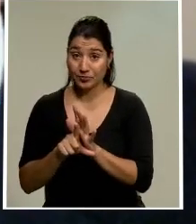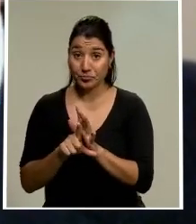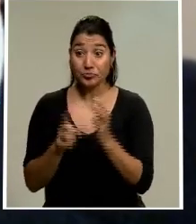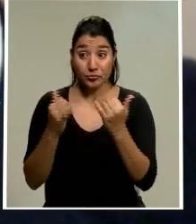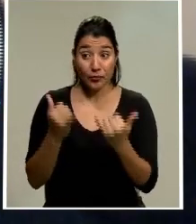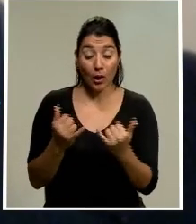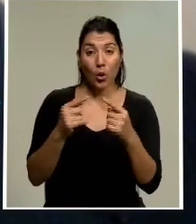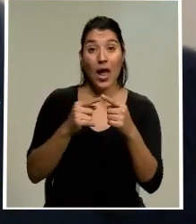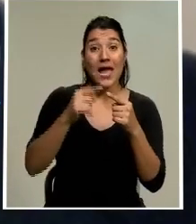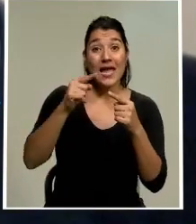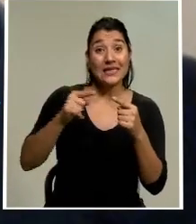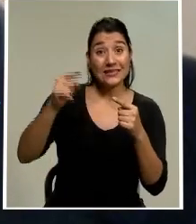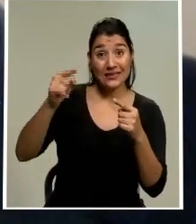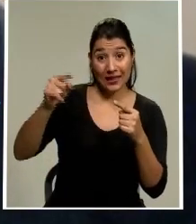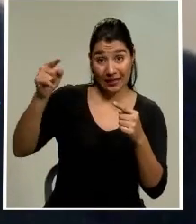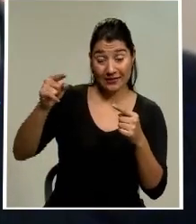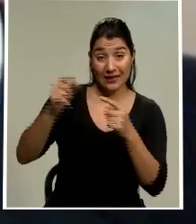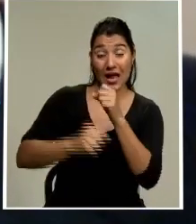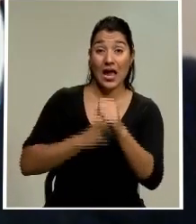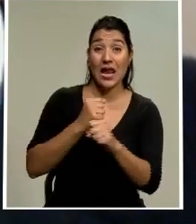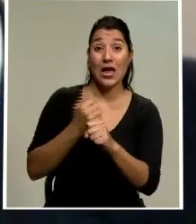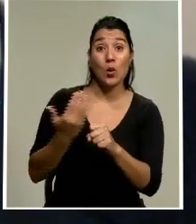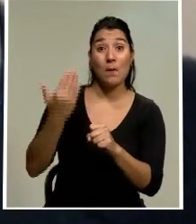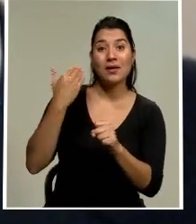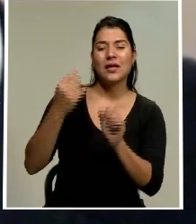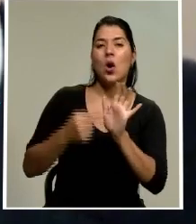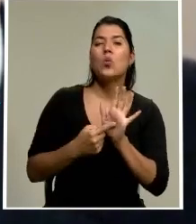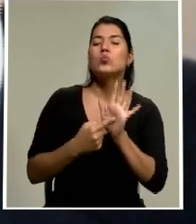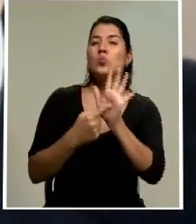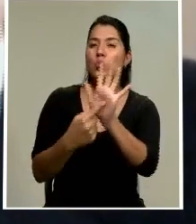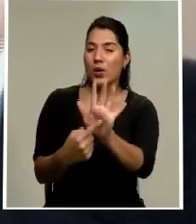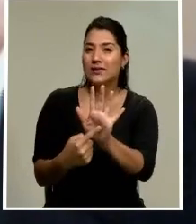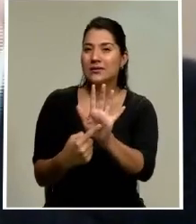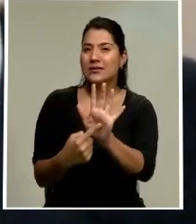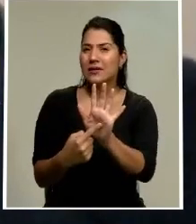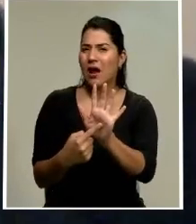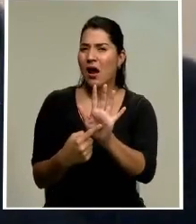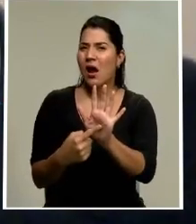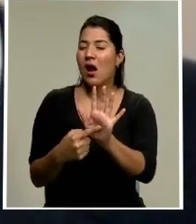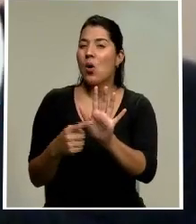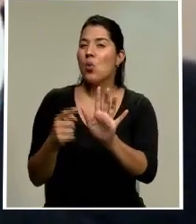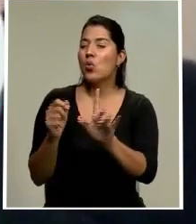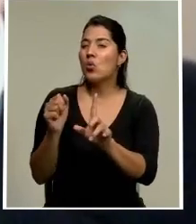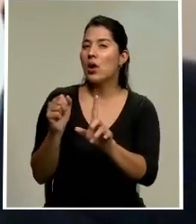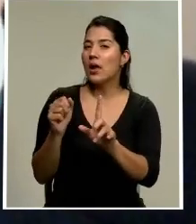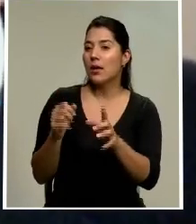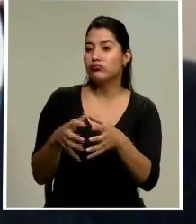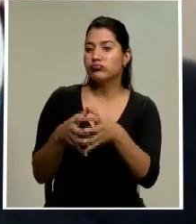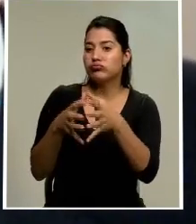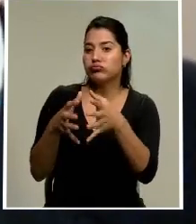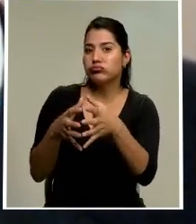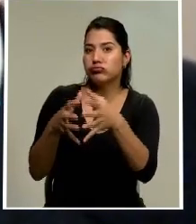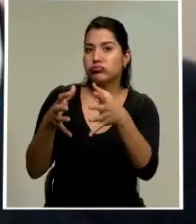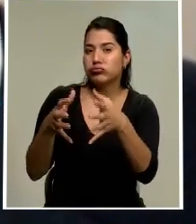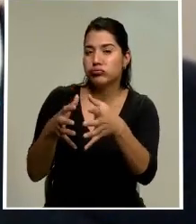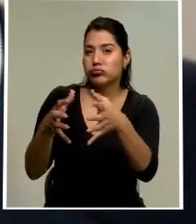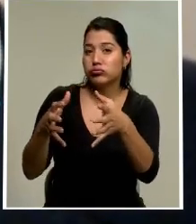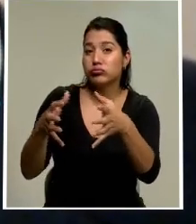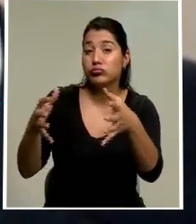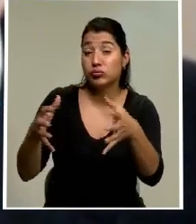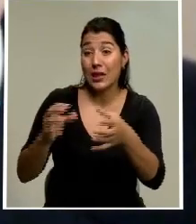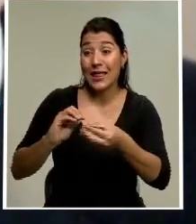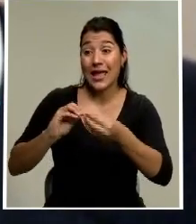muestran del año pasado un comportamiento muy similar, un aumento muy leve de